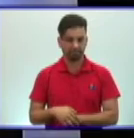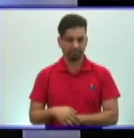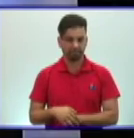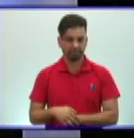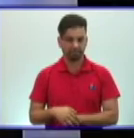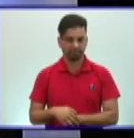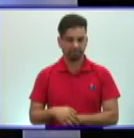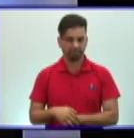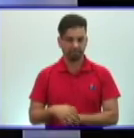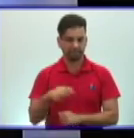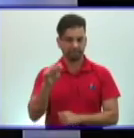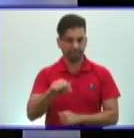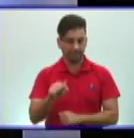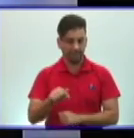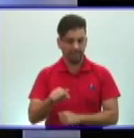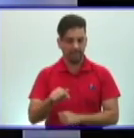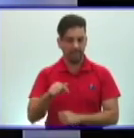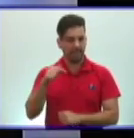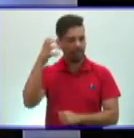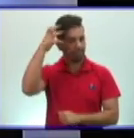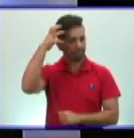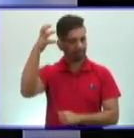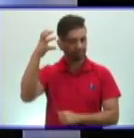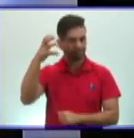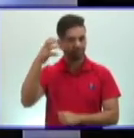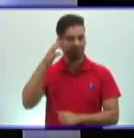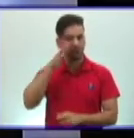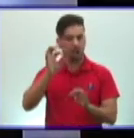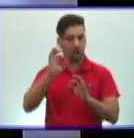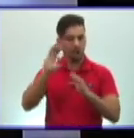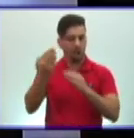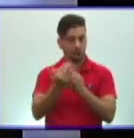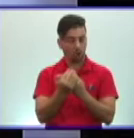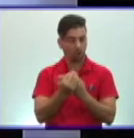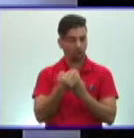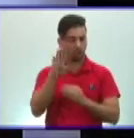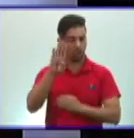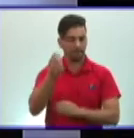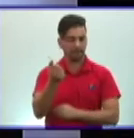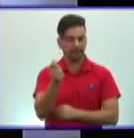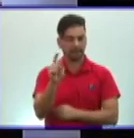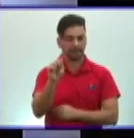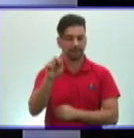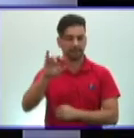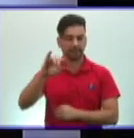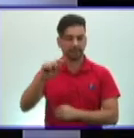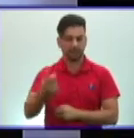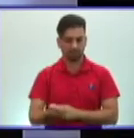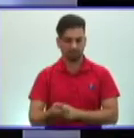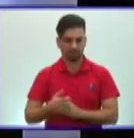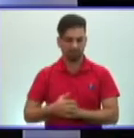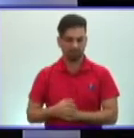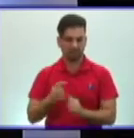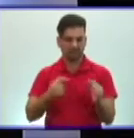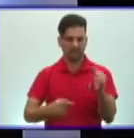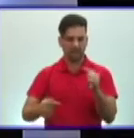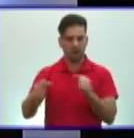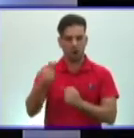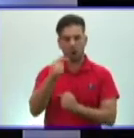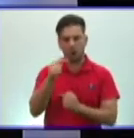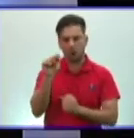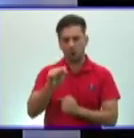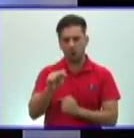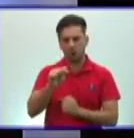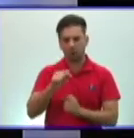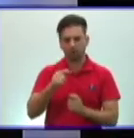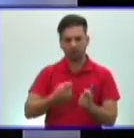los primeros complots y las primeras organizaciones en contra del proceso revolucionario cubano. Acuérdense aquello que decía